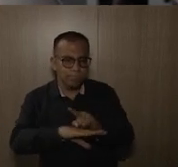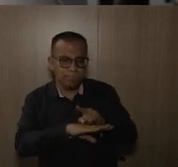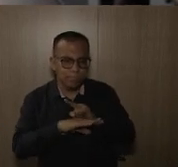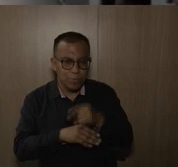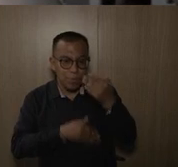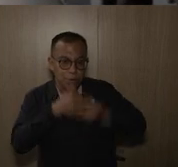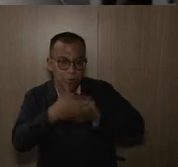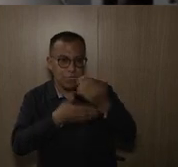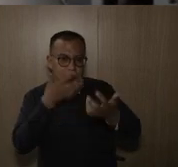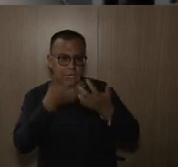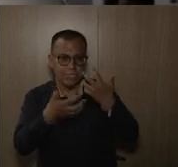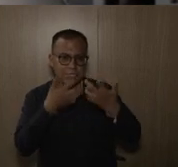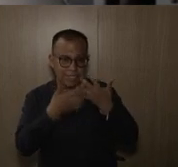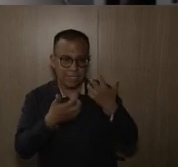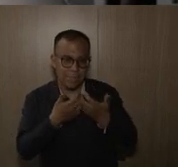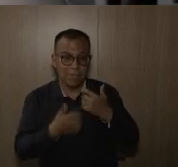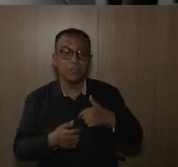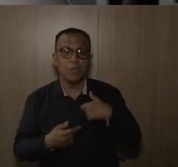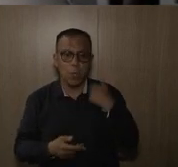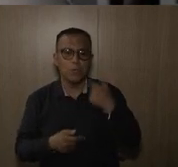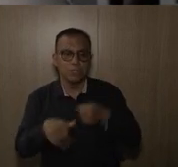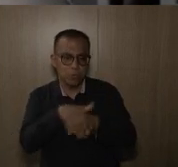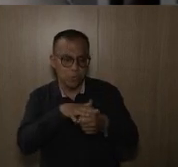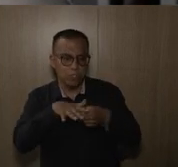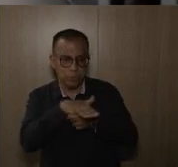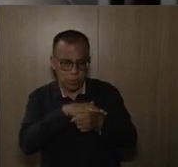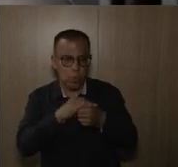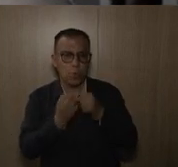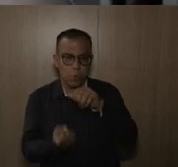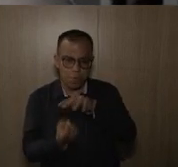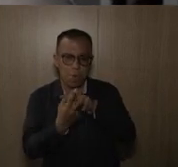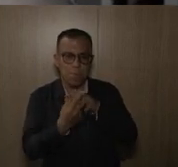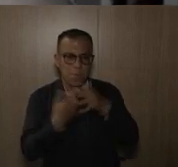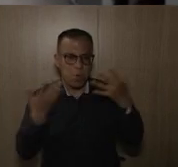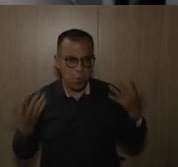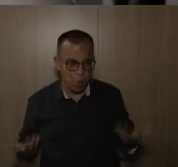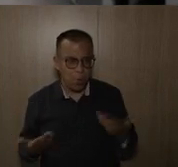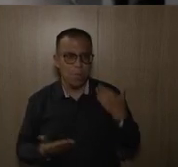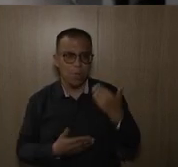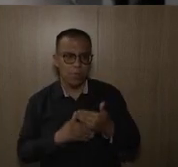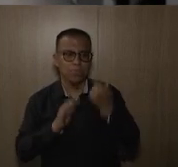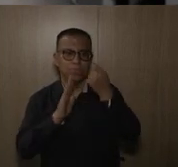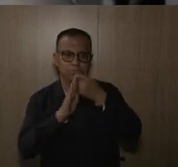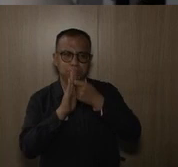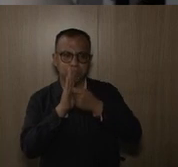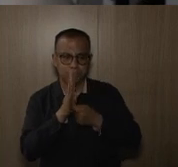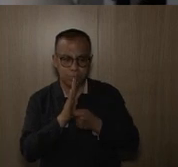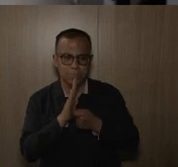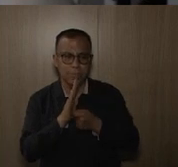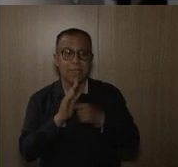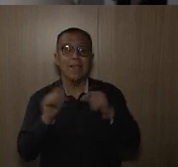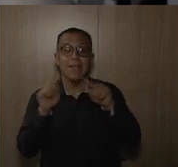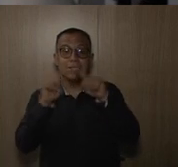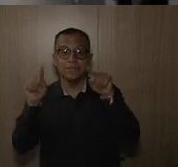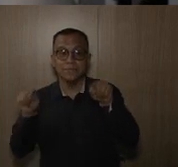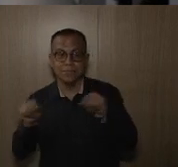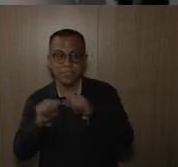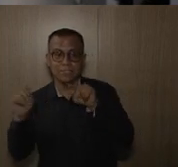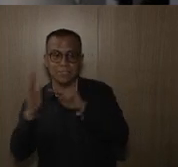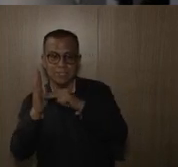sistema todos los pasos que son la completitud, las visitas técnicas, la elaboración